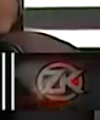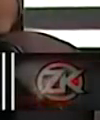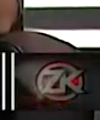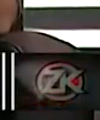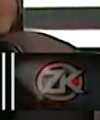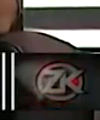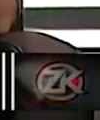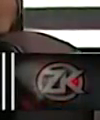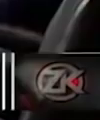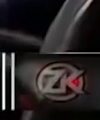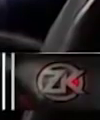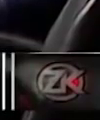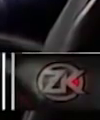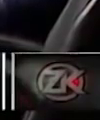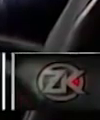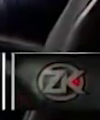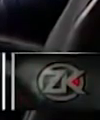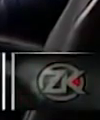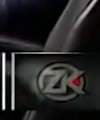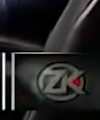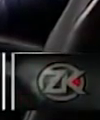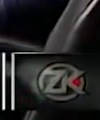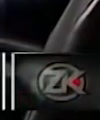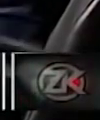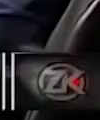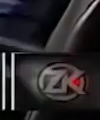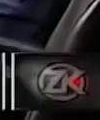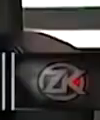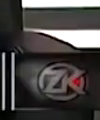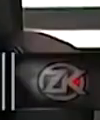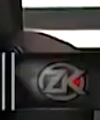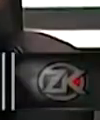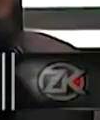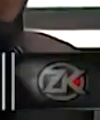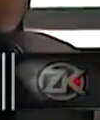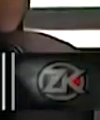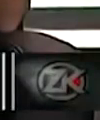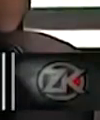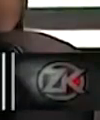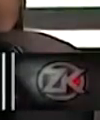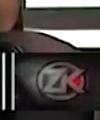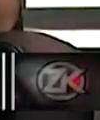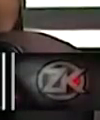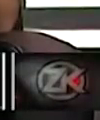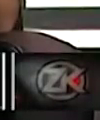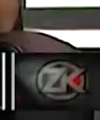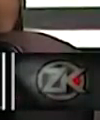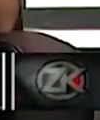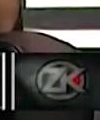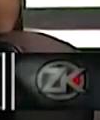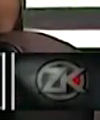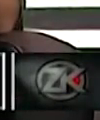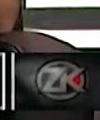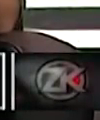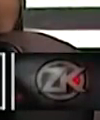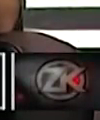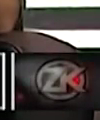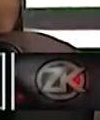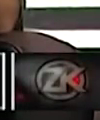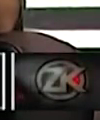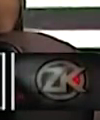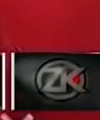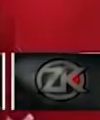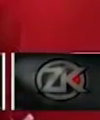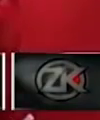Equivocado. Para que la vaina sea real, para que nos crean en el mundo. Sí, para generar el show. Para generar el show y para generar